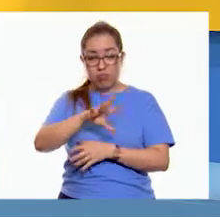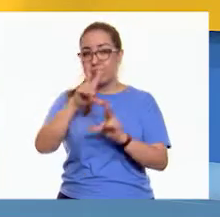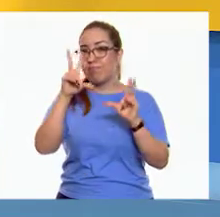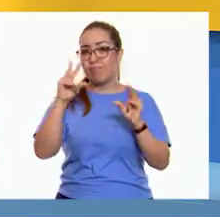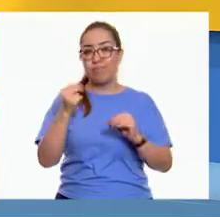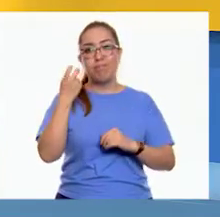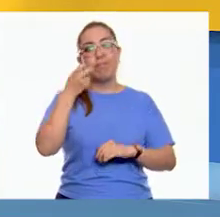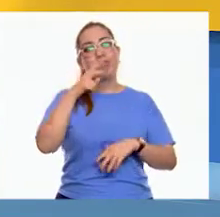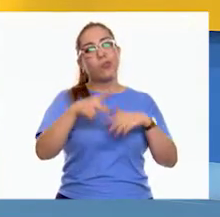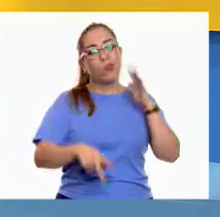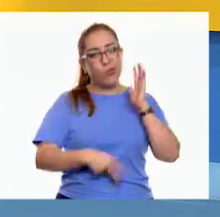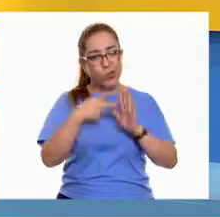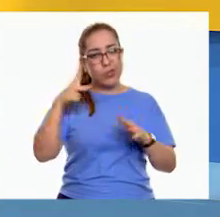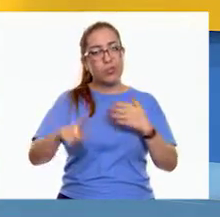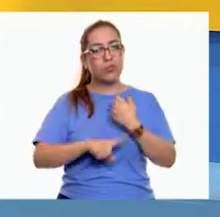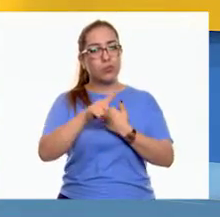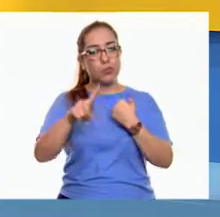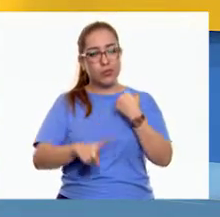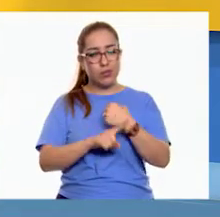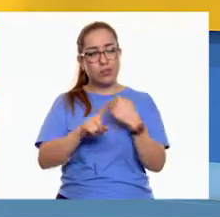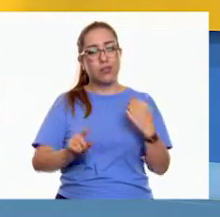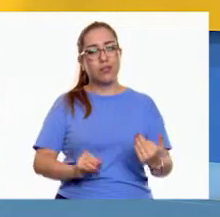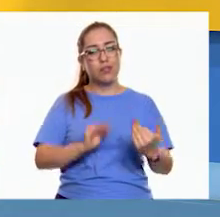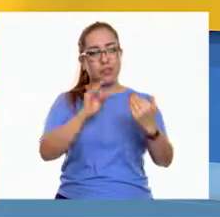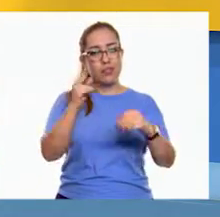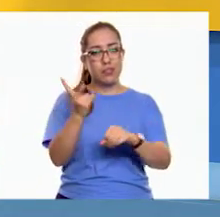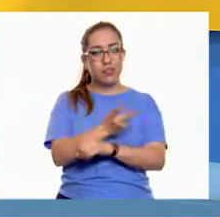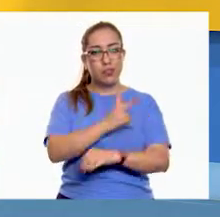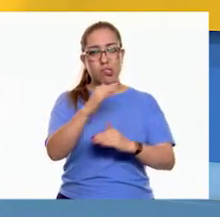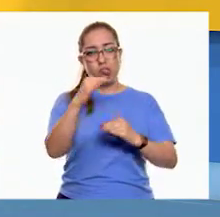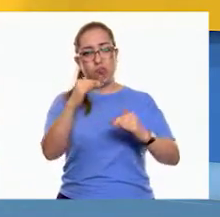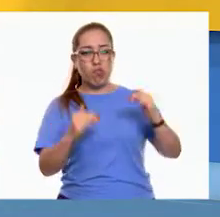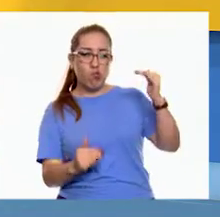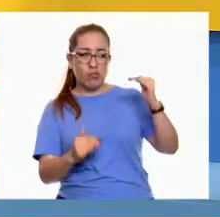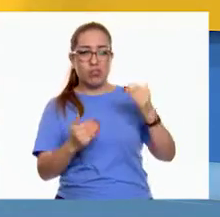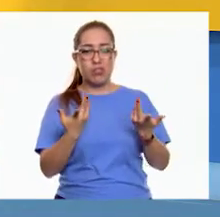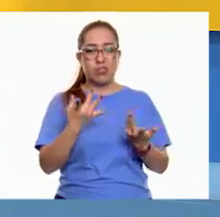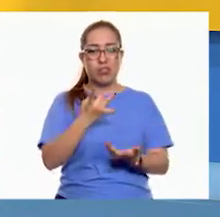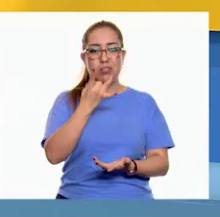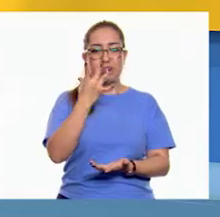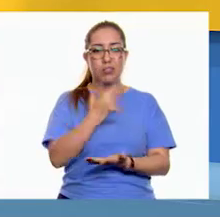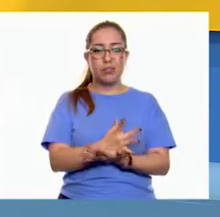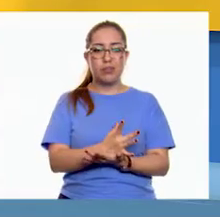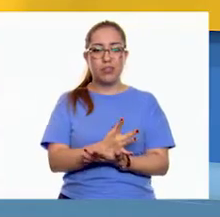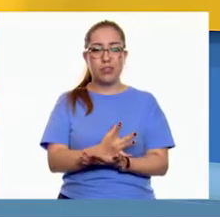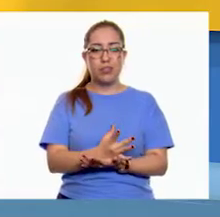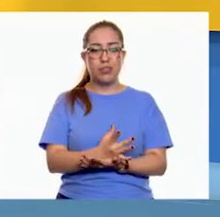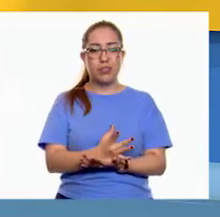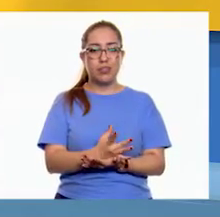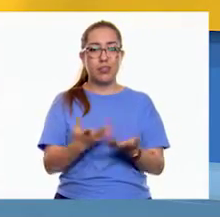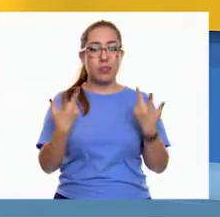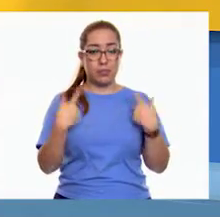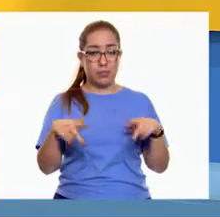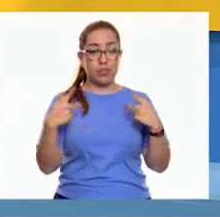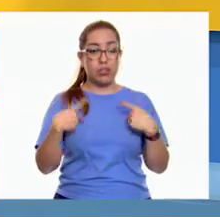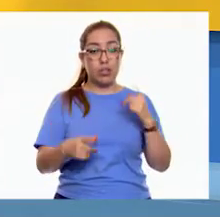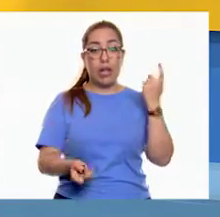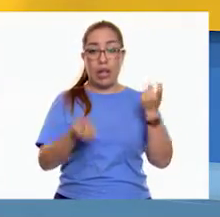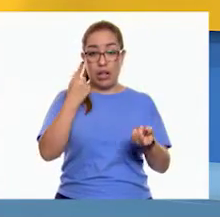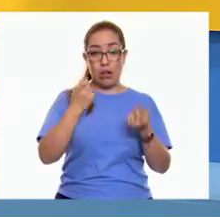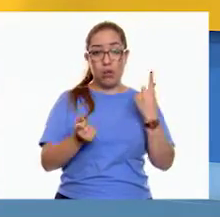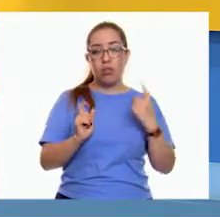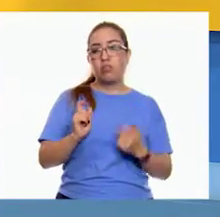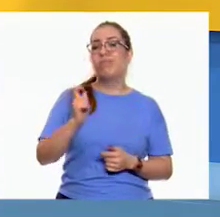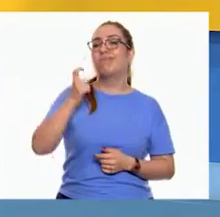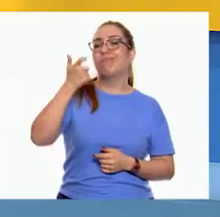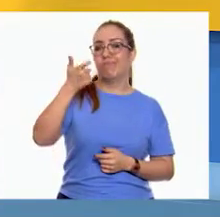diferencias entre la población y le daba al consumo de este tipo de productos una cierta cualidad de estatus.